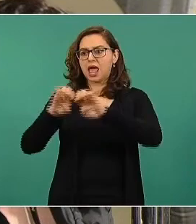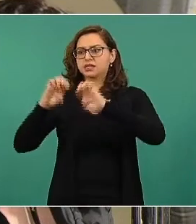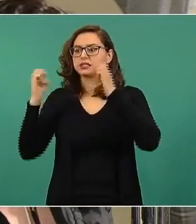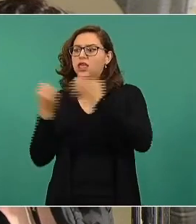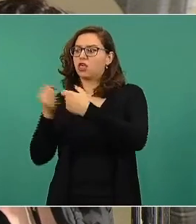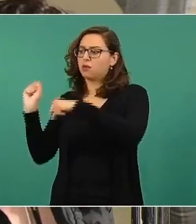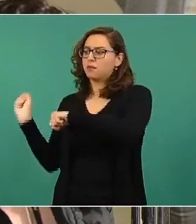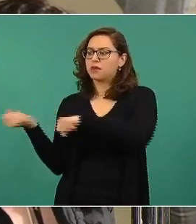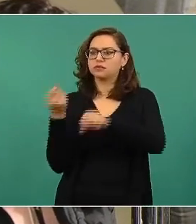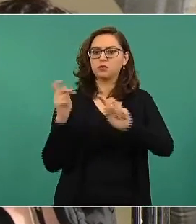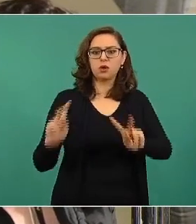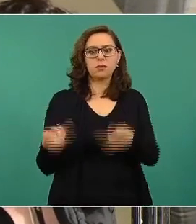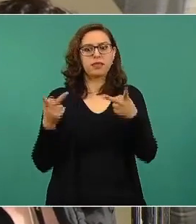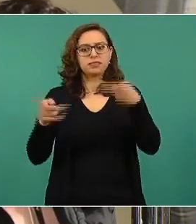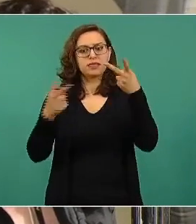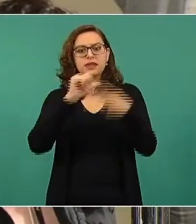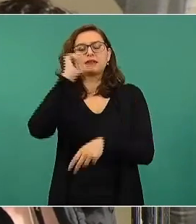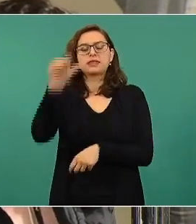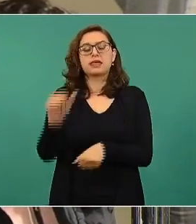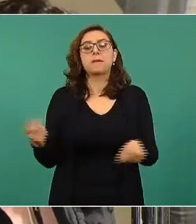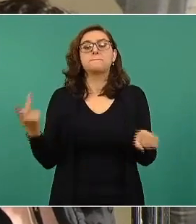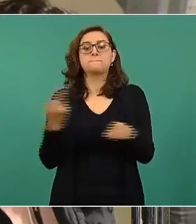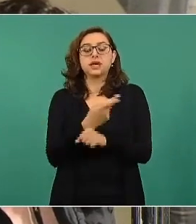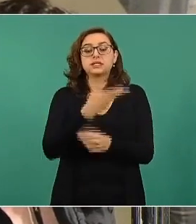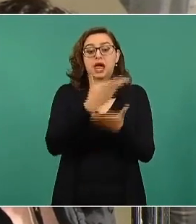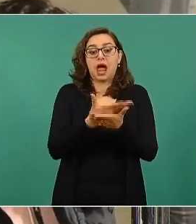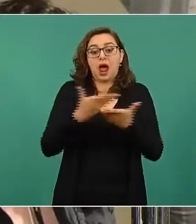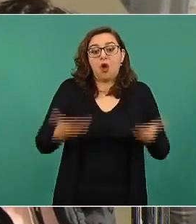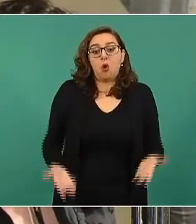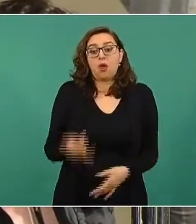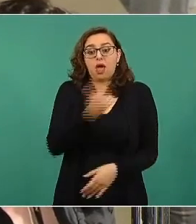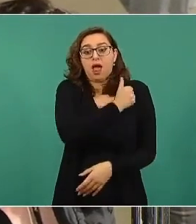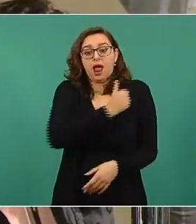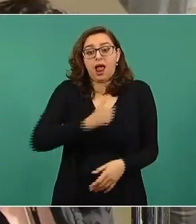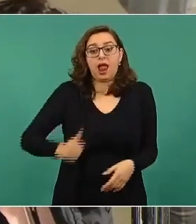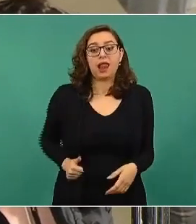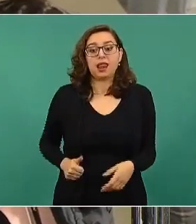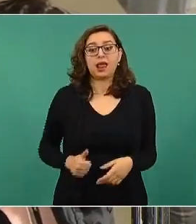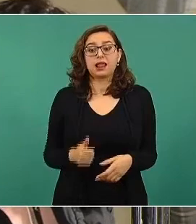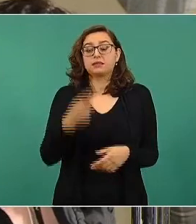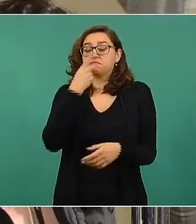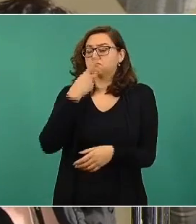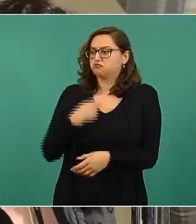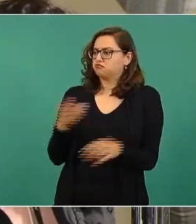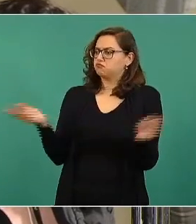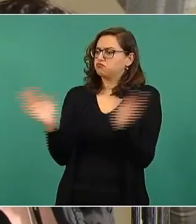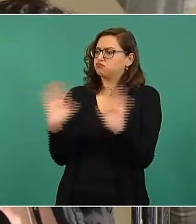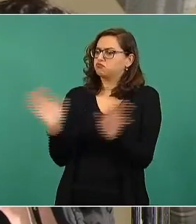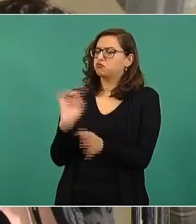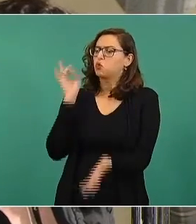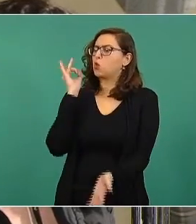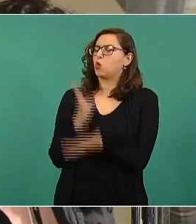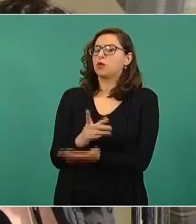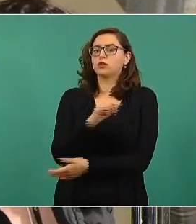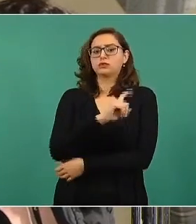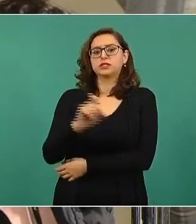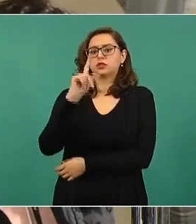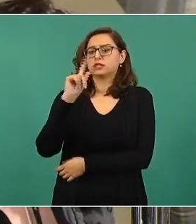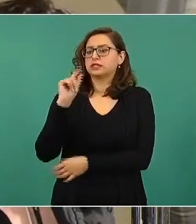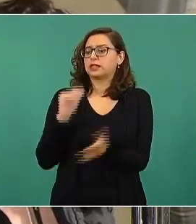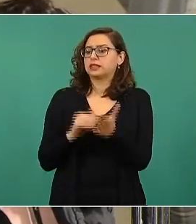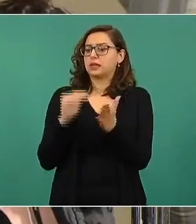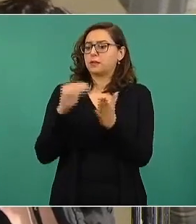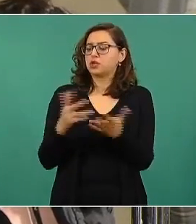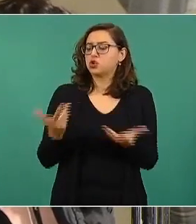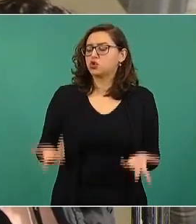béisbol. Entonces, porque decía el alcalde ya en entrevista que solo se le dieron 170 millones y el resto se